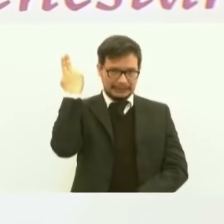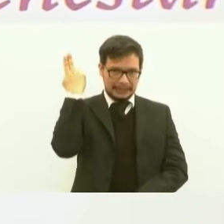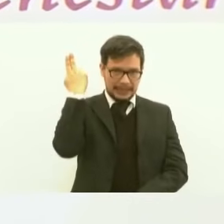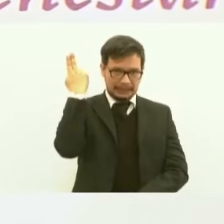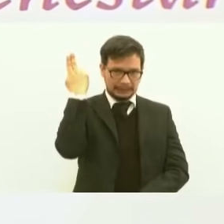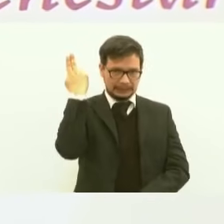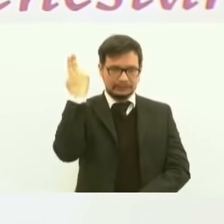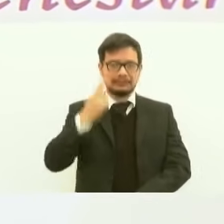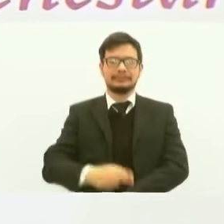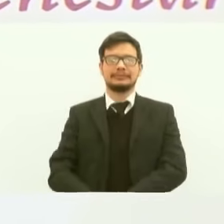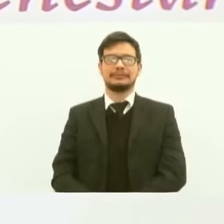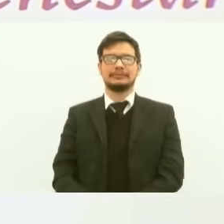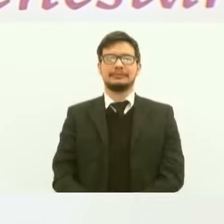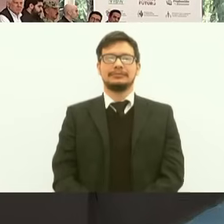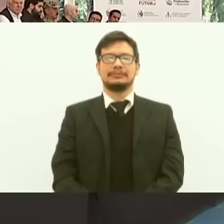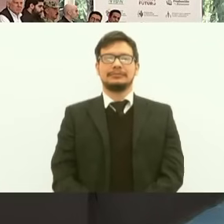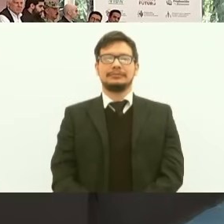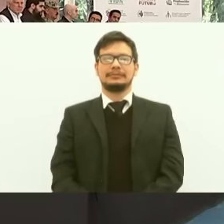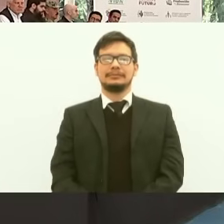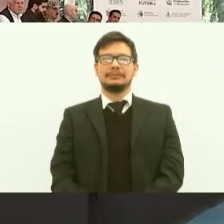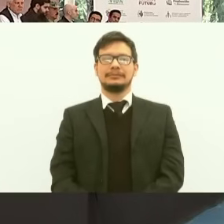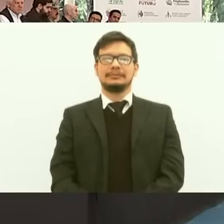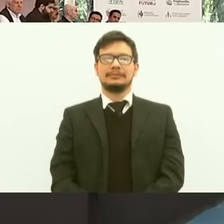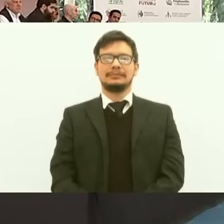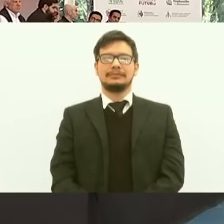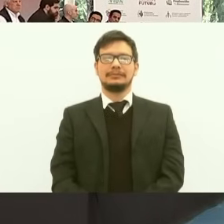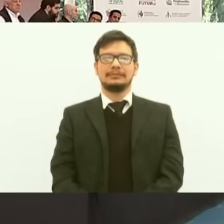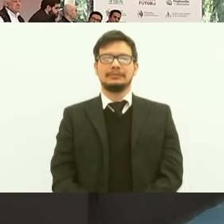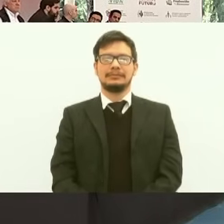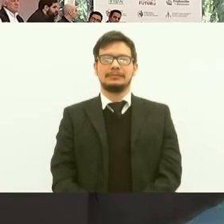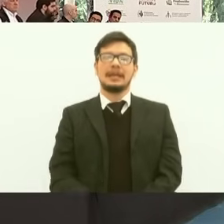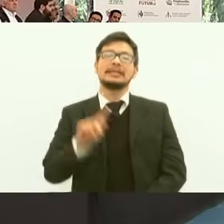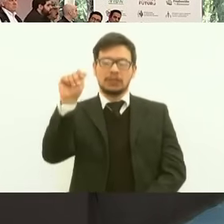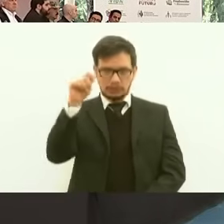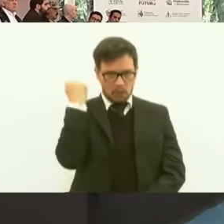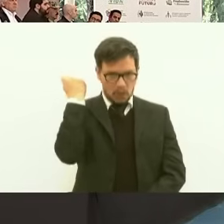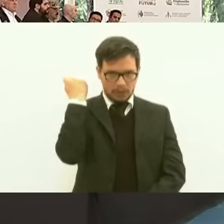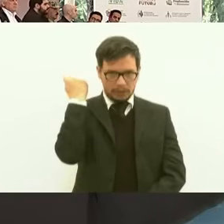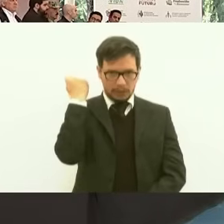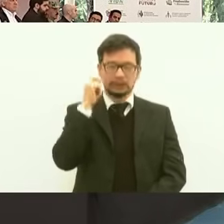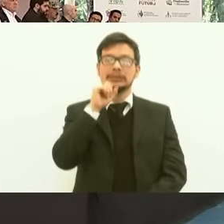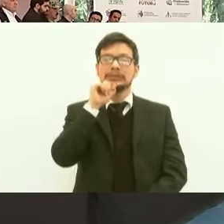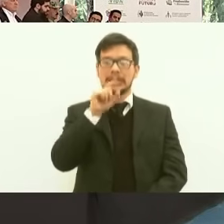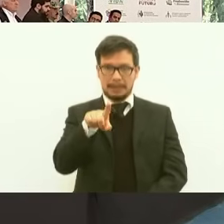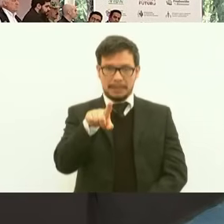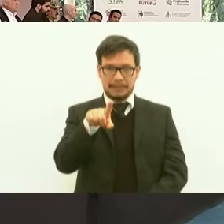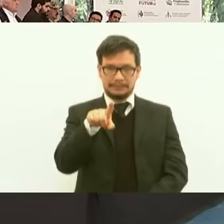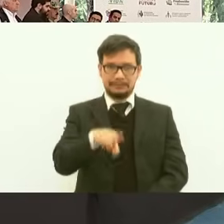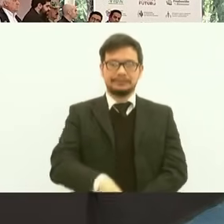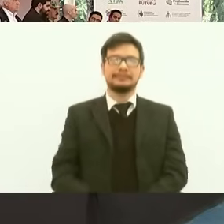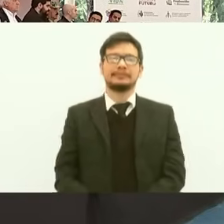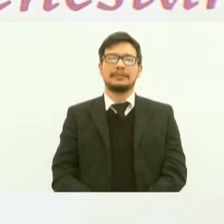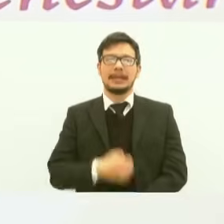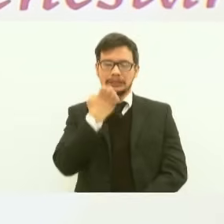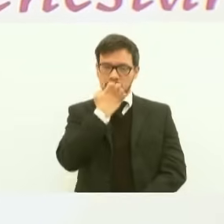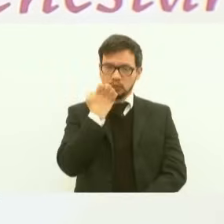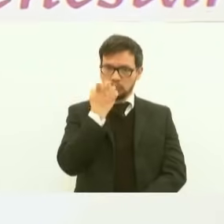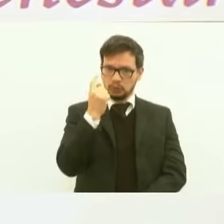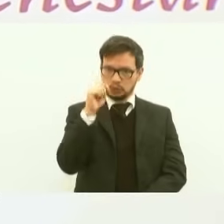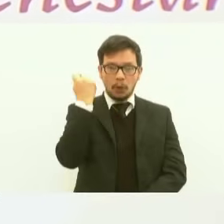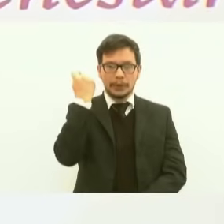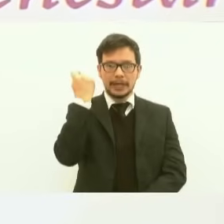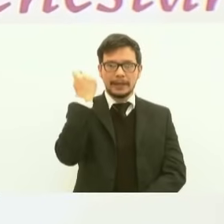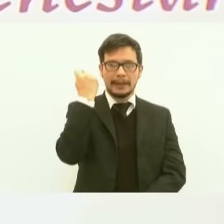las universidades, en los tecnológicos. Va a continuar